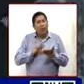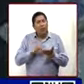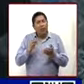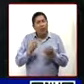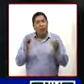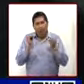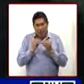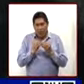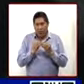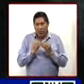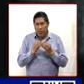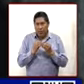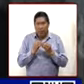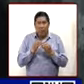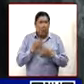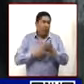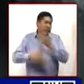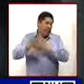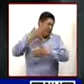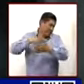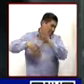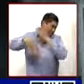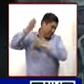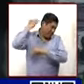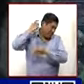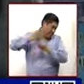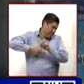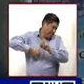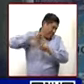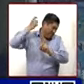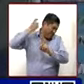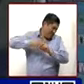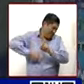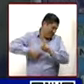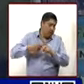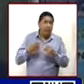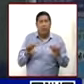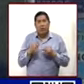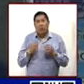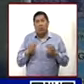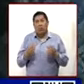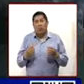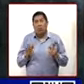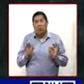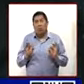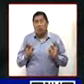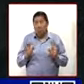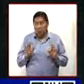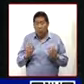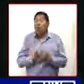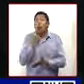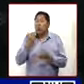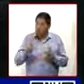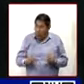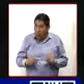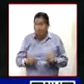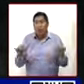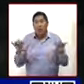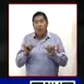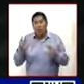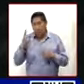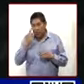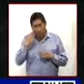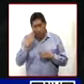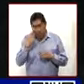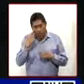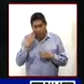en estas pantallas. Son de casos de varios meses, entonces creo que tampoco está actualizado. Lamentablemente tampoco conocen